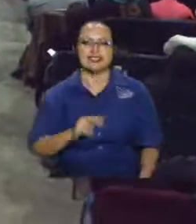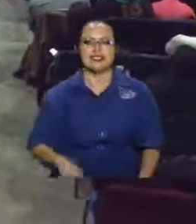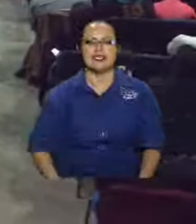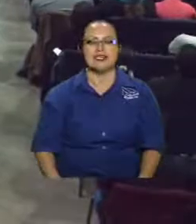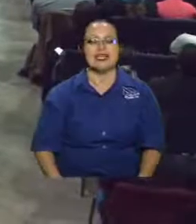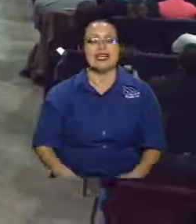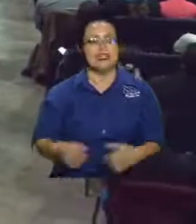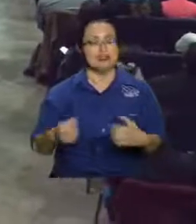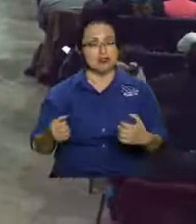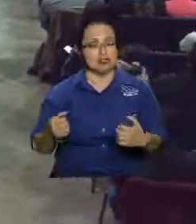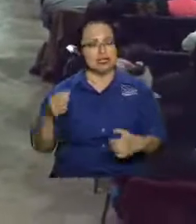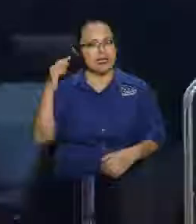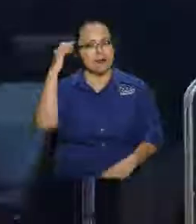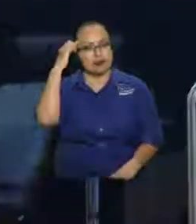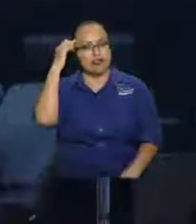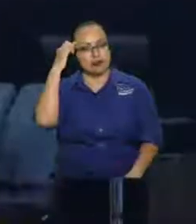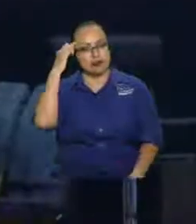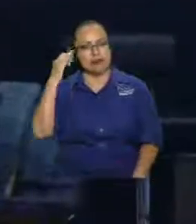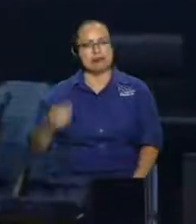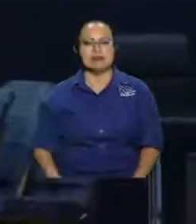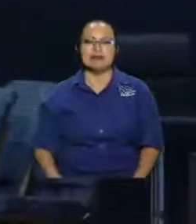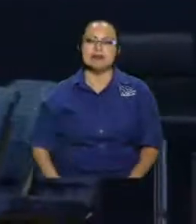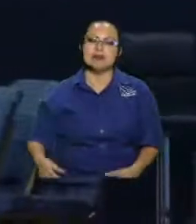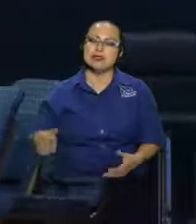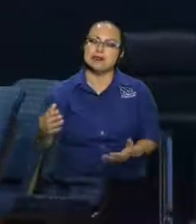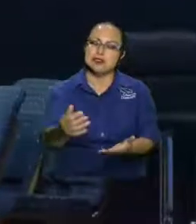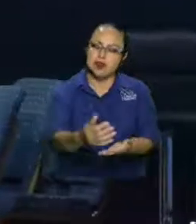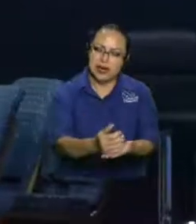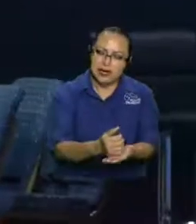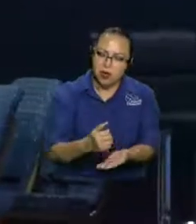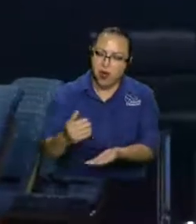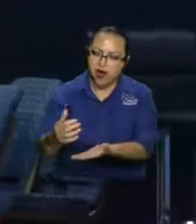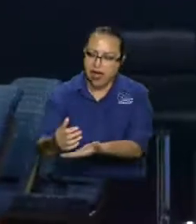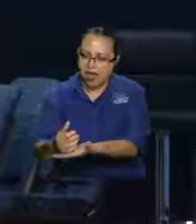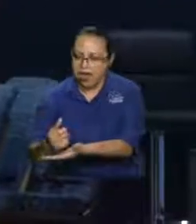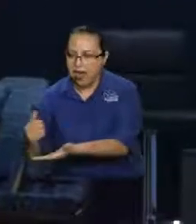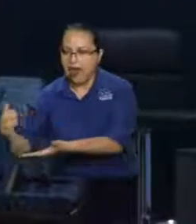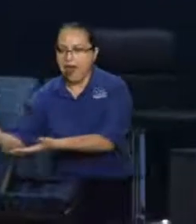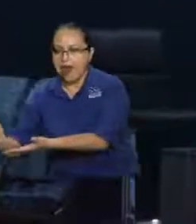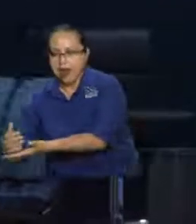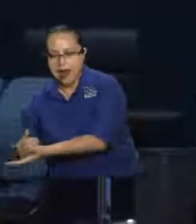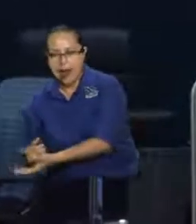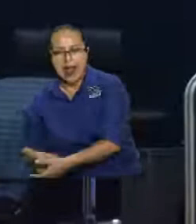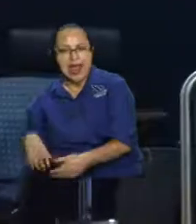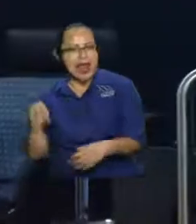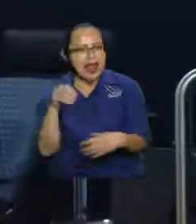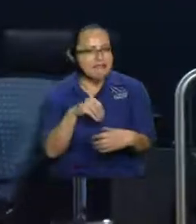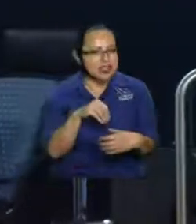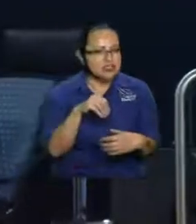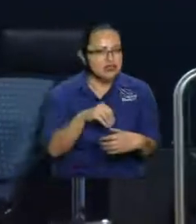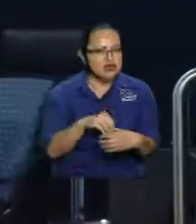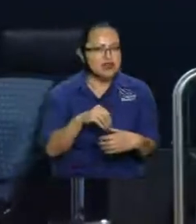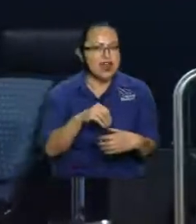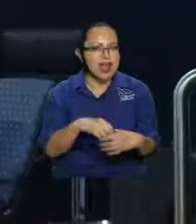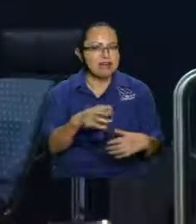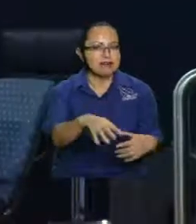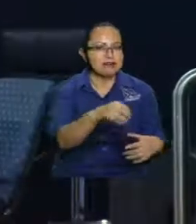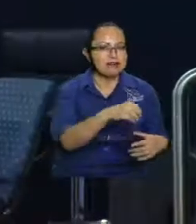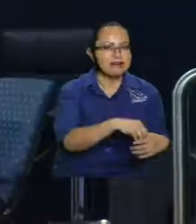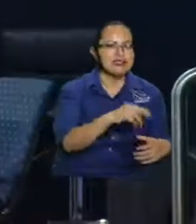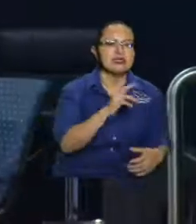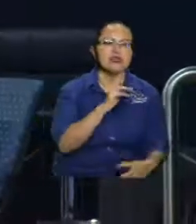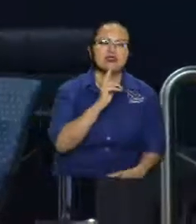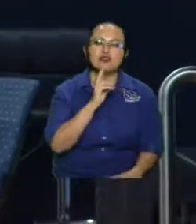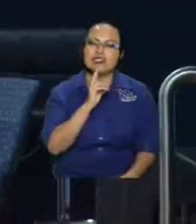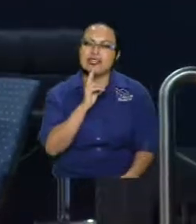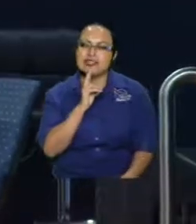Entonces él dijo: ya sé lo que voy a hacer. Entonces empezó a recoger basura de los hoteles. Vengo a